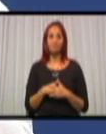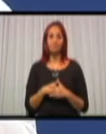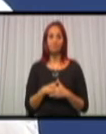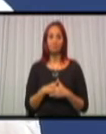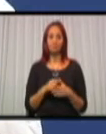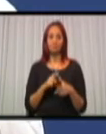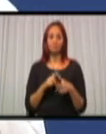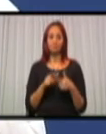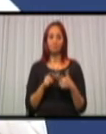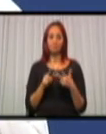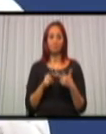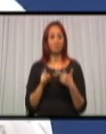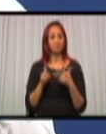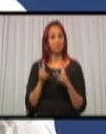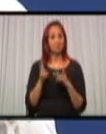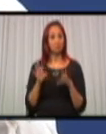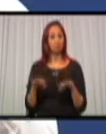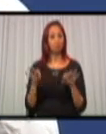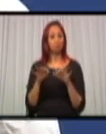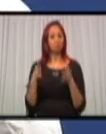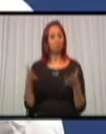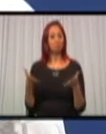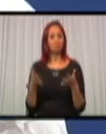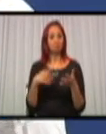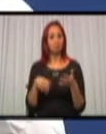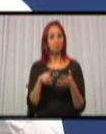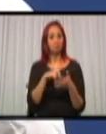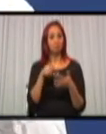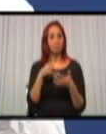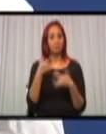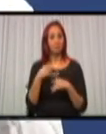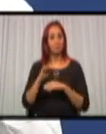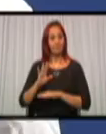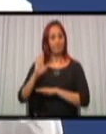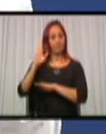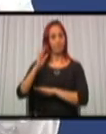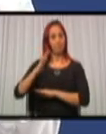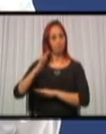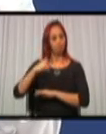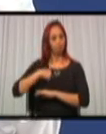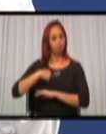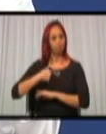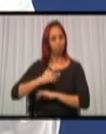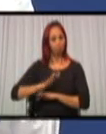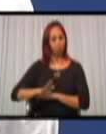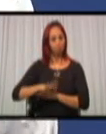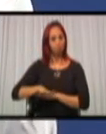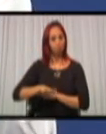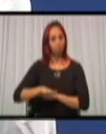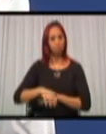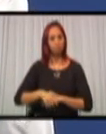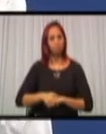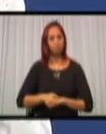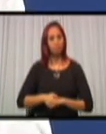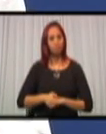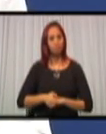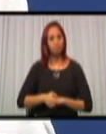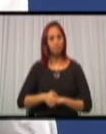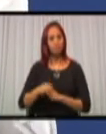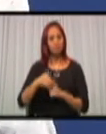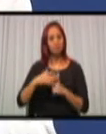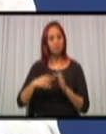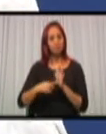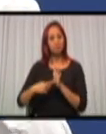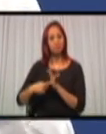temas importantes que son, y me comprometo, que van a ser y van a estar